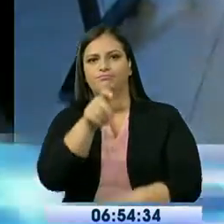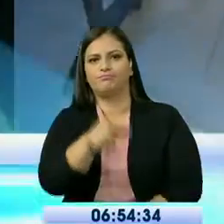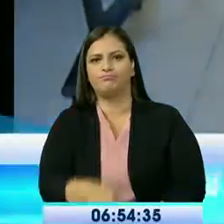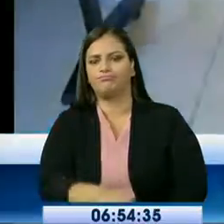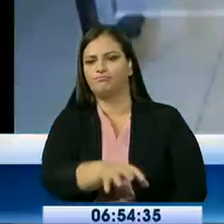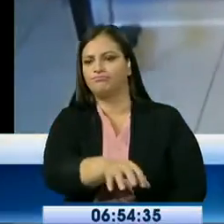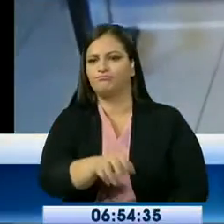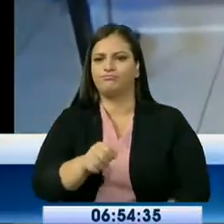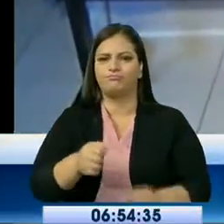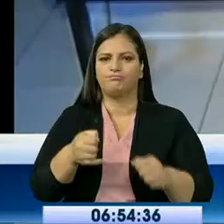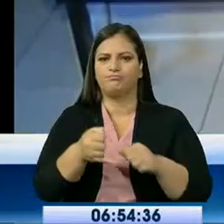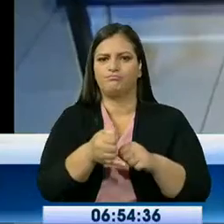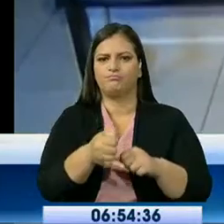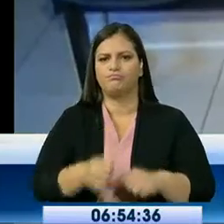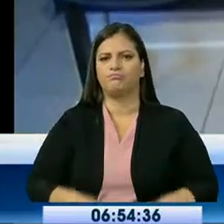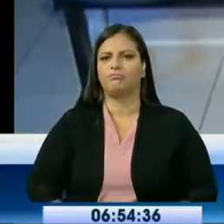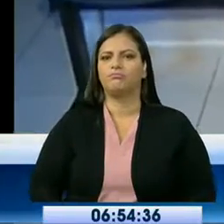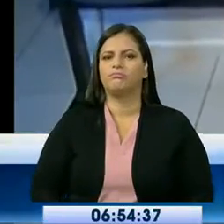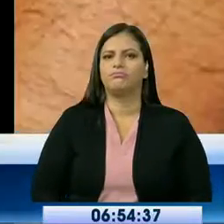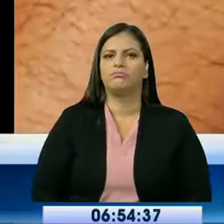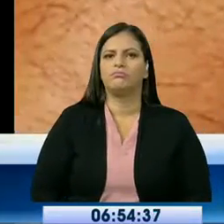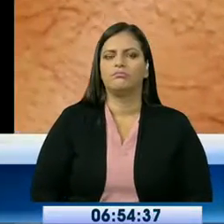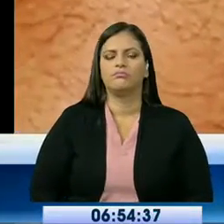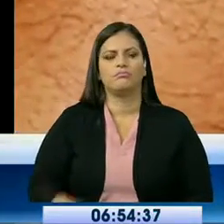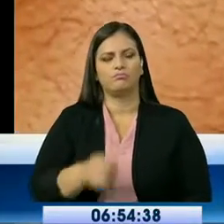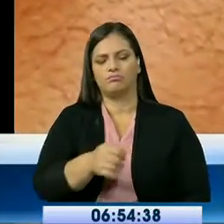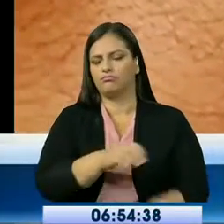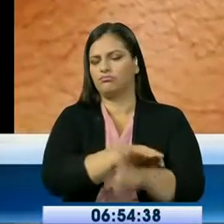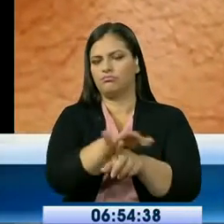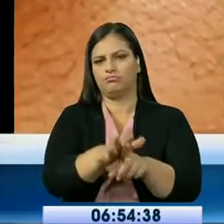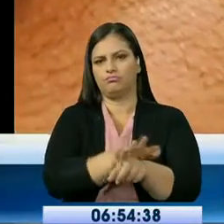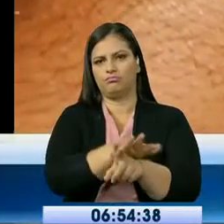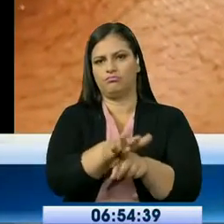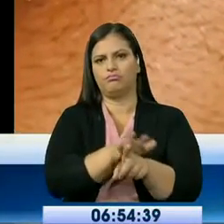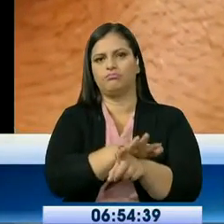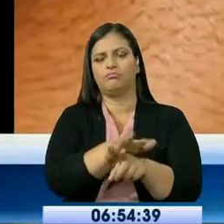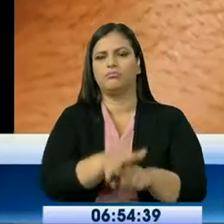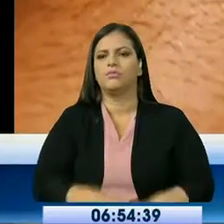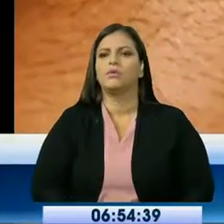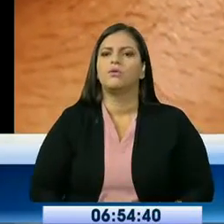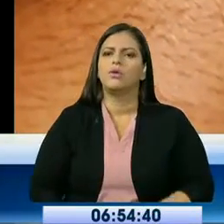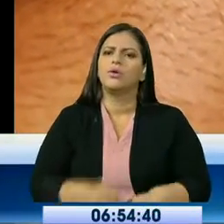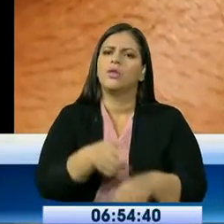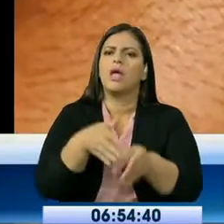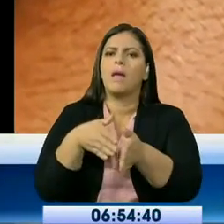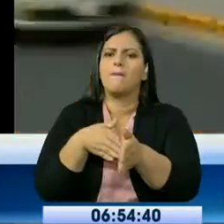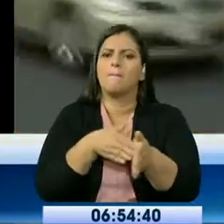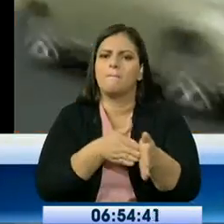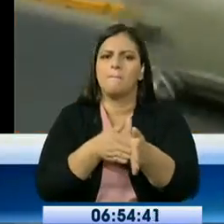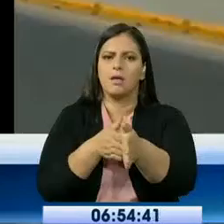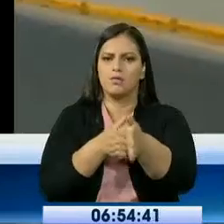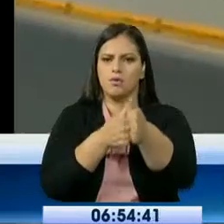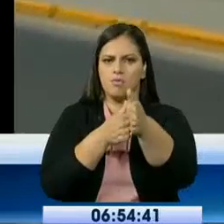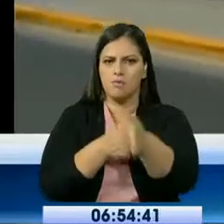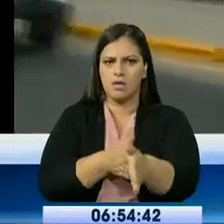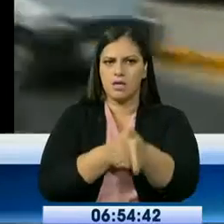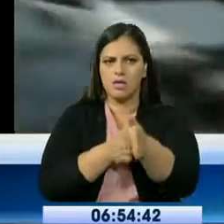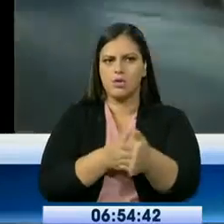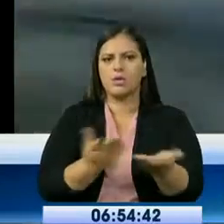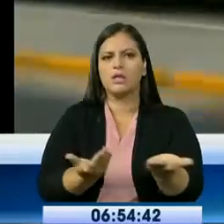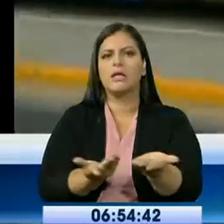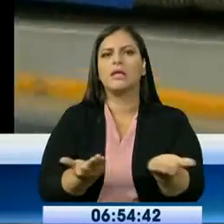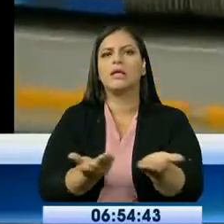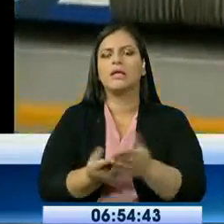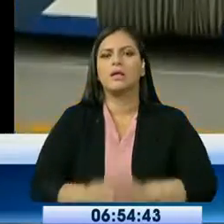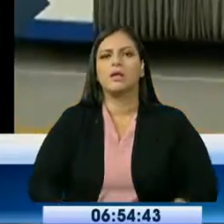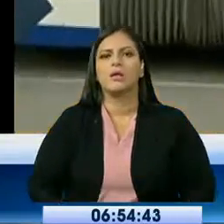El sujeto habría manoseado y tocado con sus partes íntimas a una mujer en la parada de la Metrovía 28